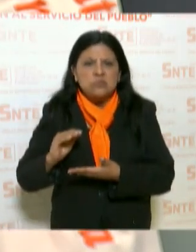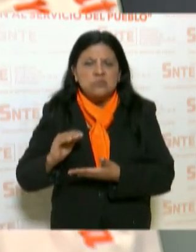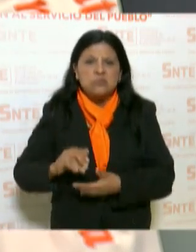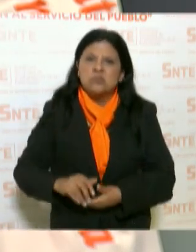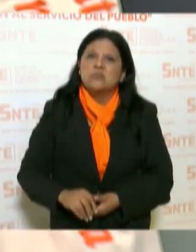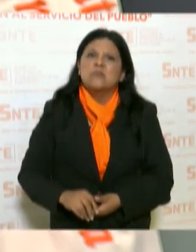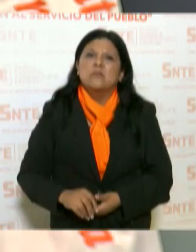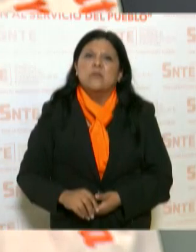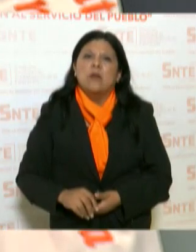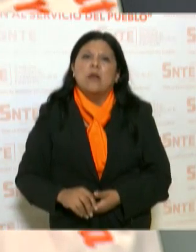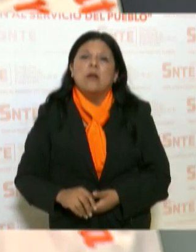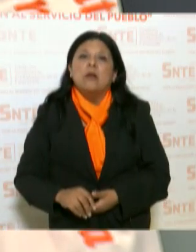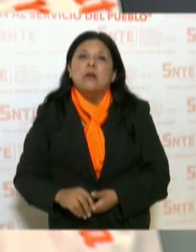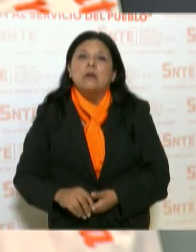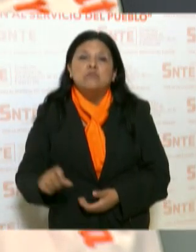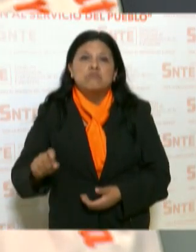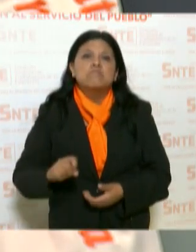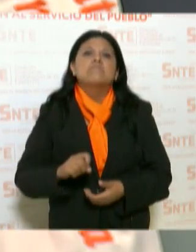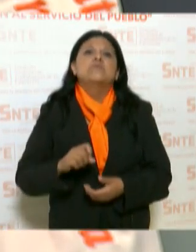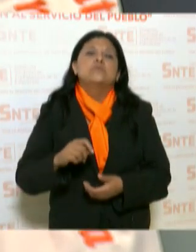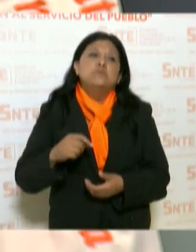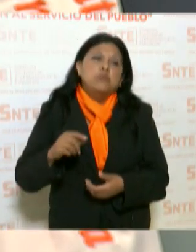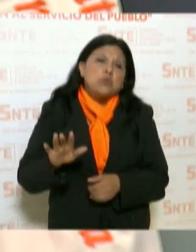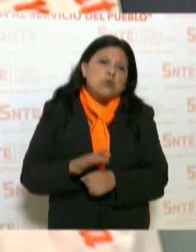el partido que yo dirigía